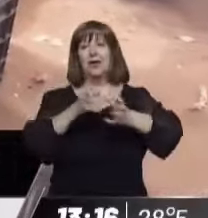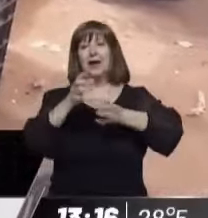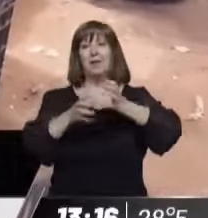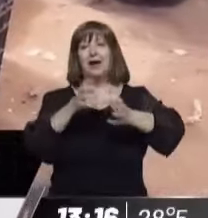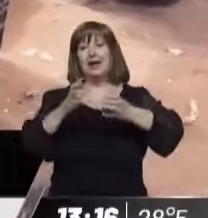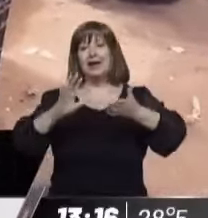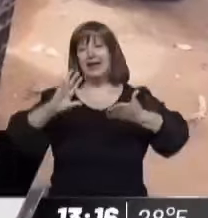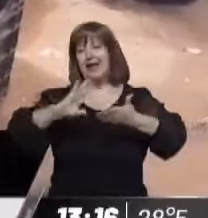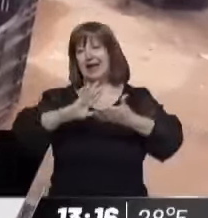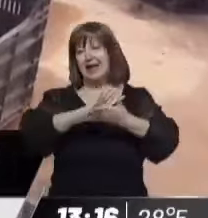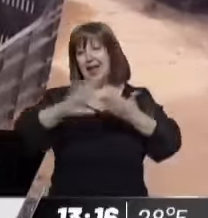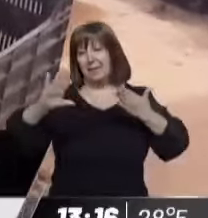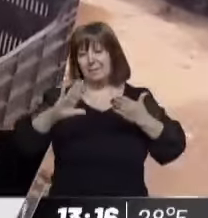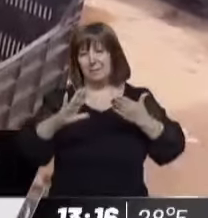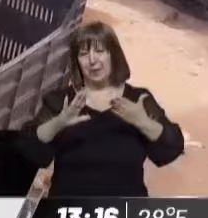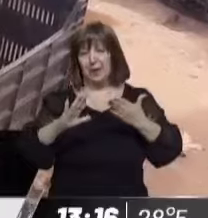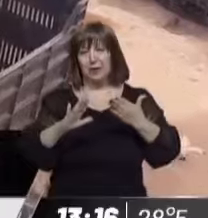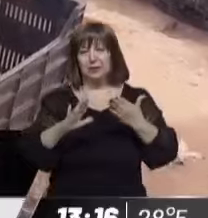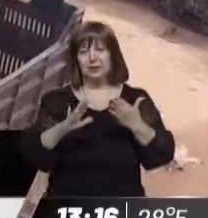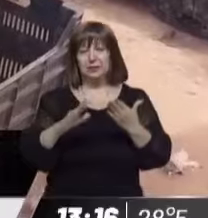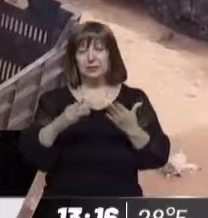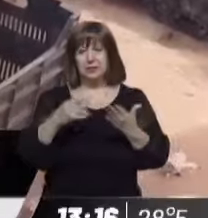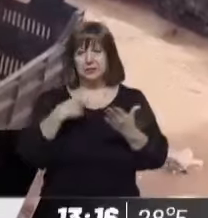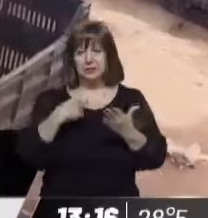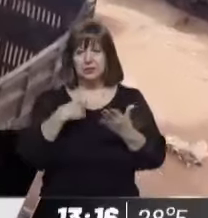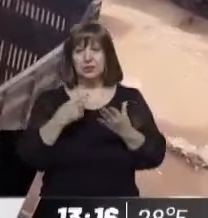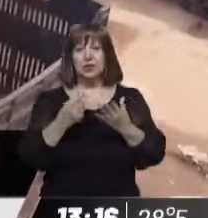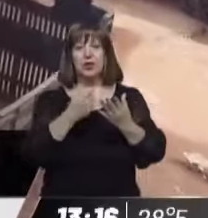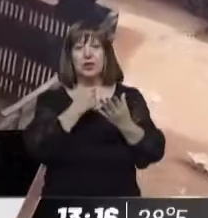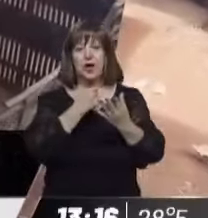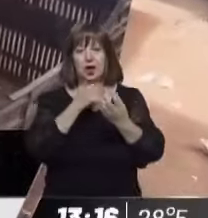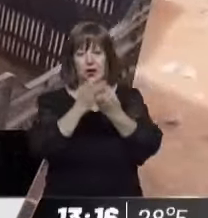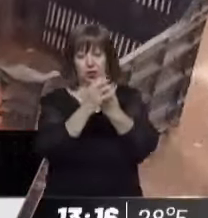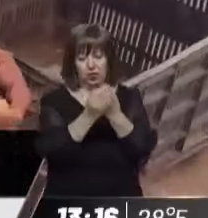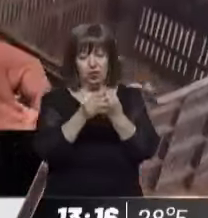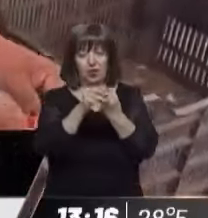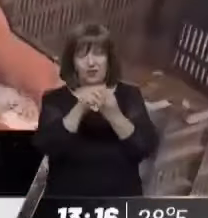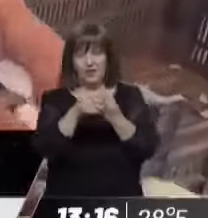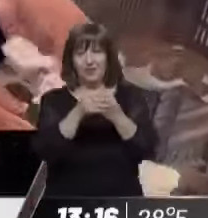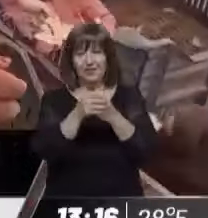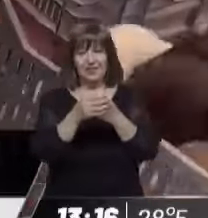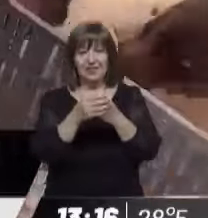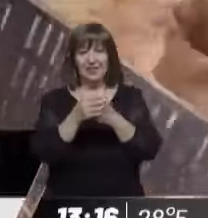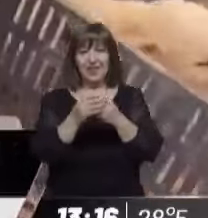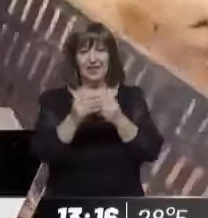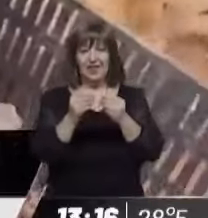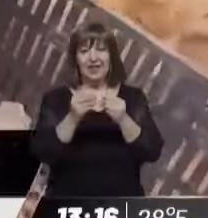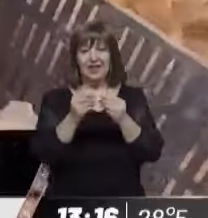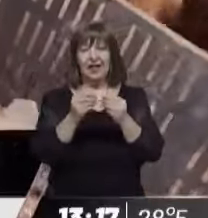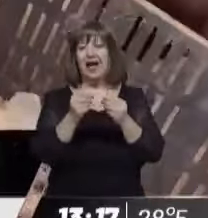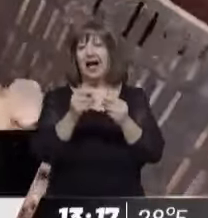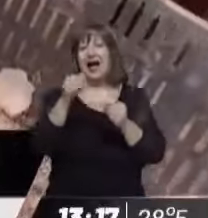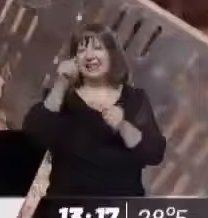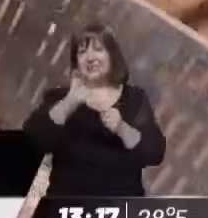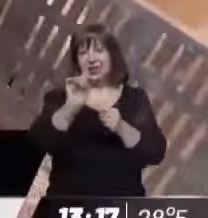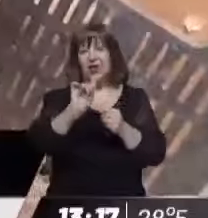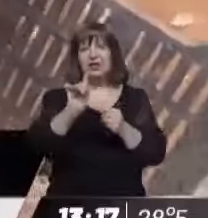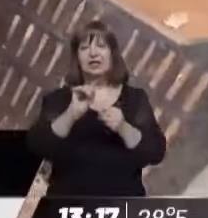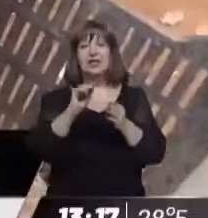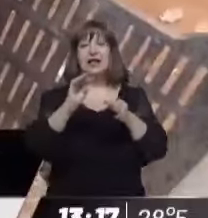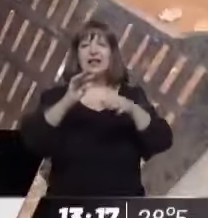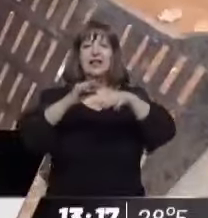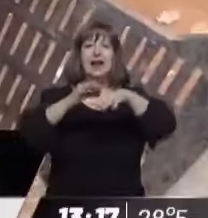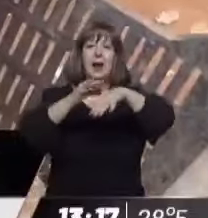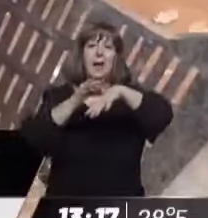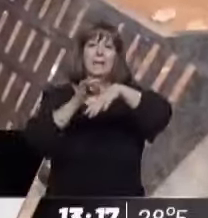¿Ves? Claro, que yo lo quiero hacer, pero soy bastante inútil, gracias a Dios, ahí está, ¿ves? Queda así peladito y así no crece. Entonces, es